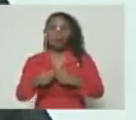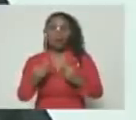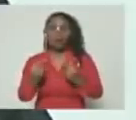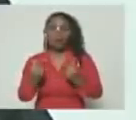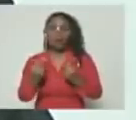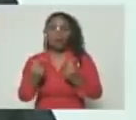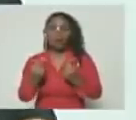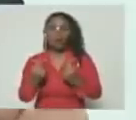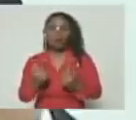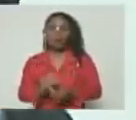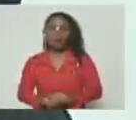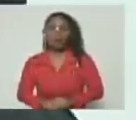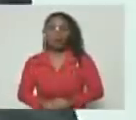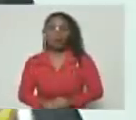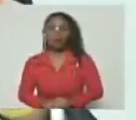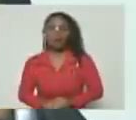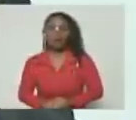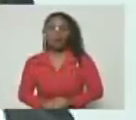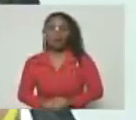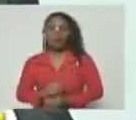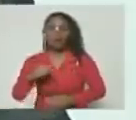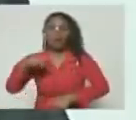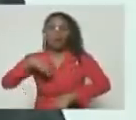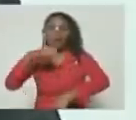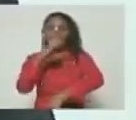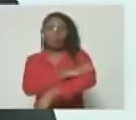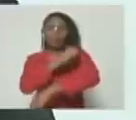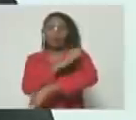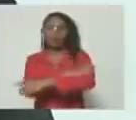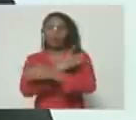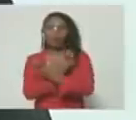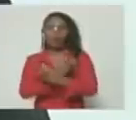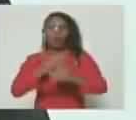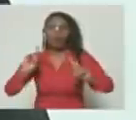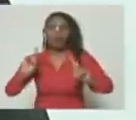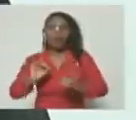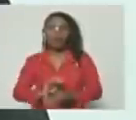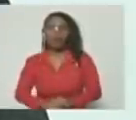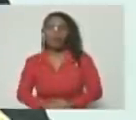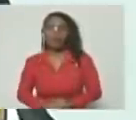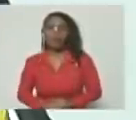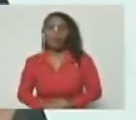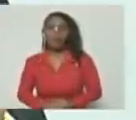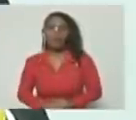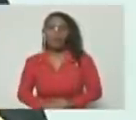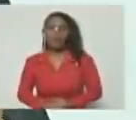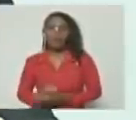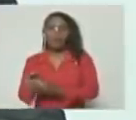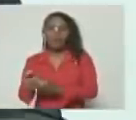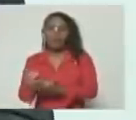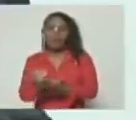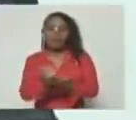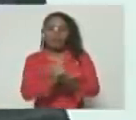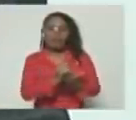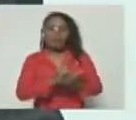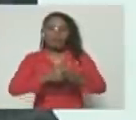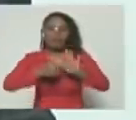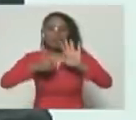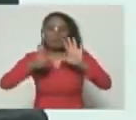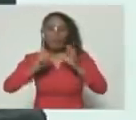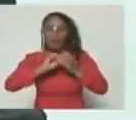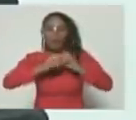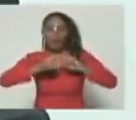Esta oposición democrática que recoge a 6